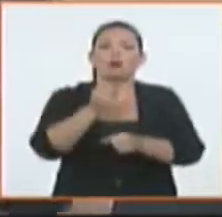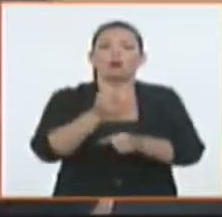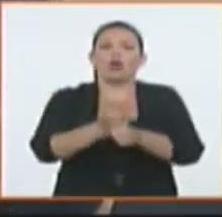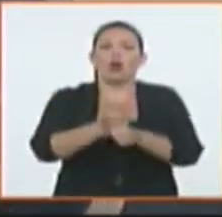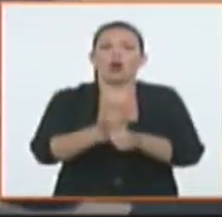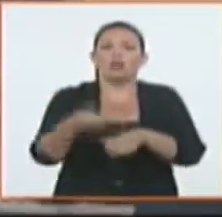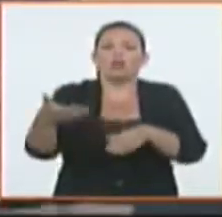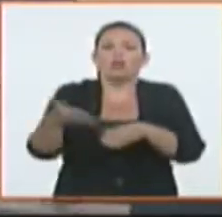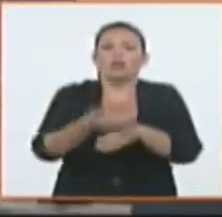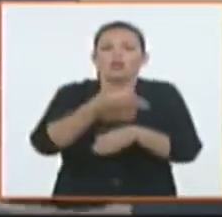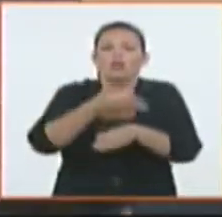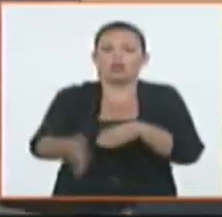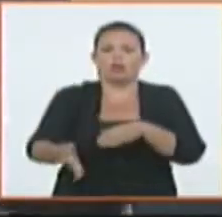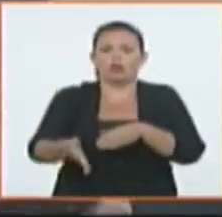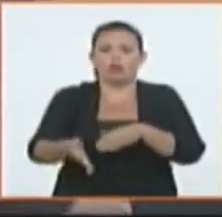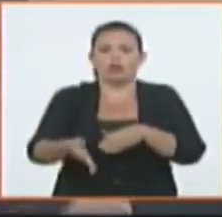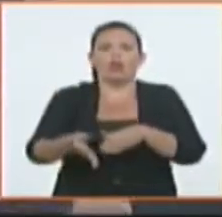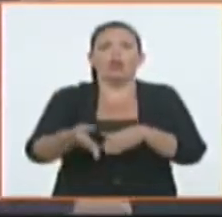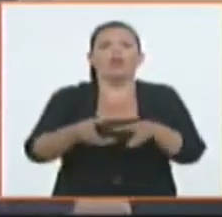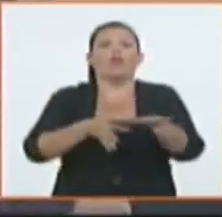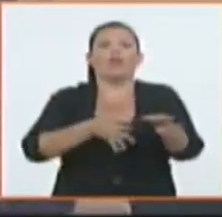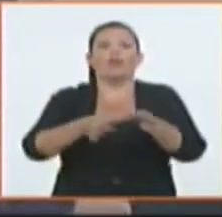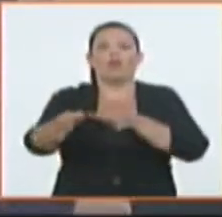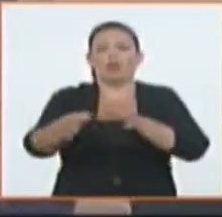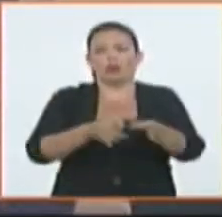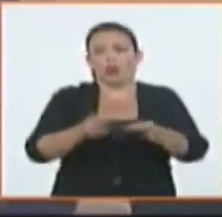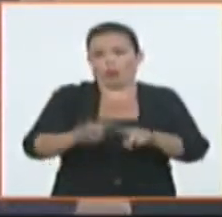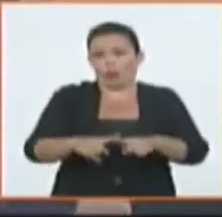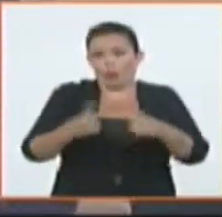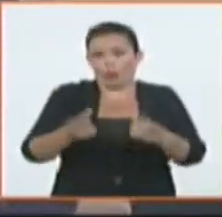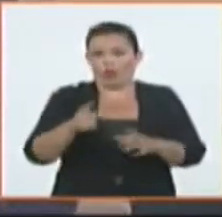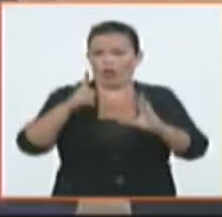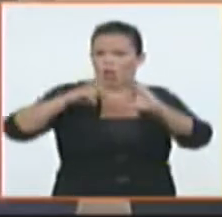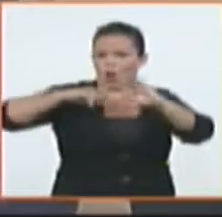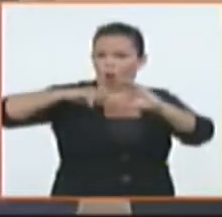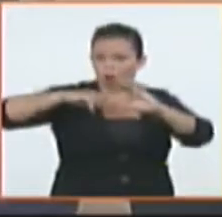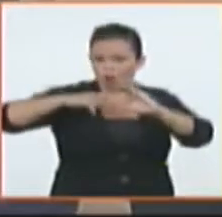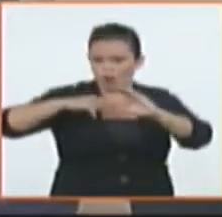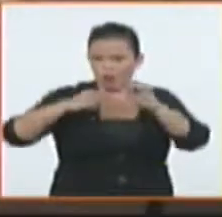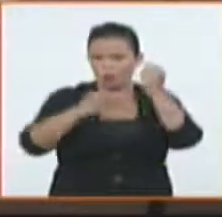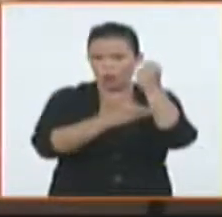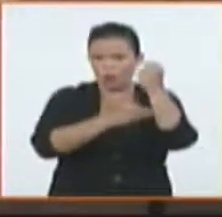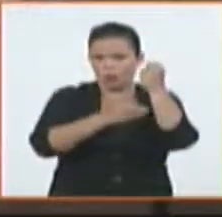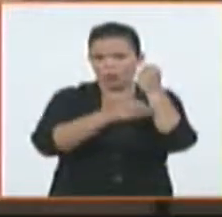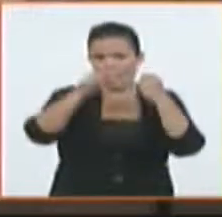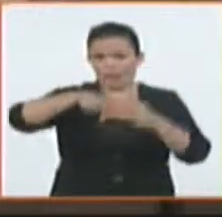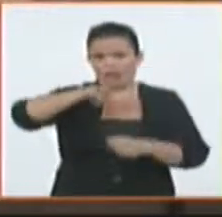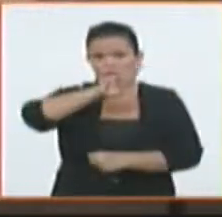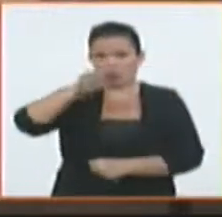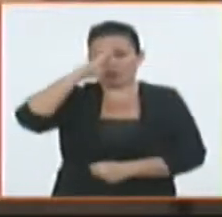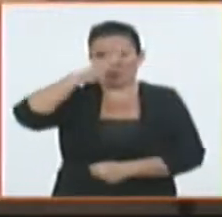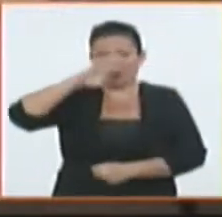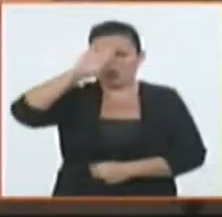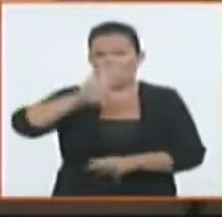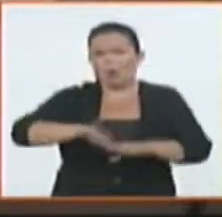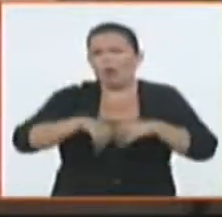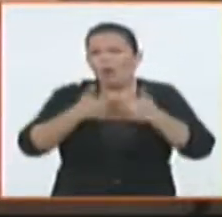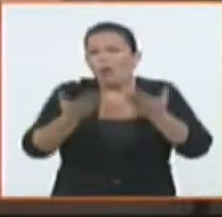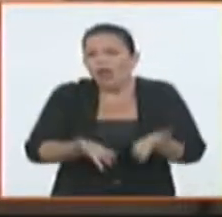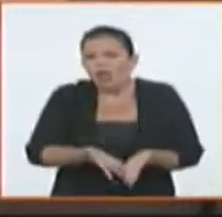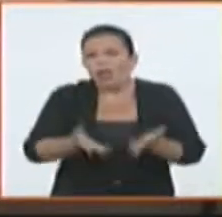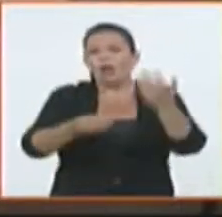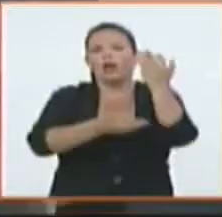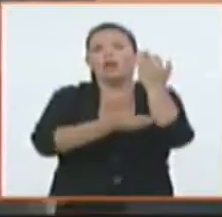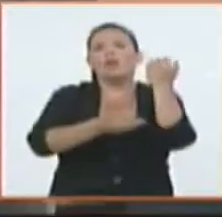Porque el concepto de poder que se usa en Cuba, en la Revolución Cubana, es el concepto de poder popular, que